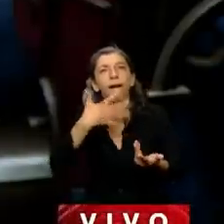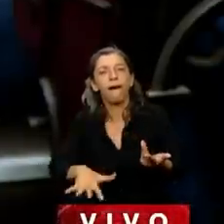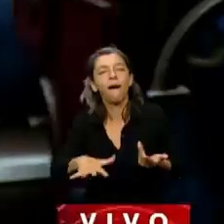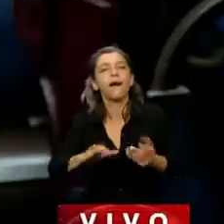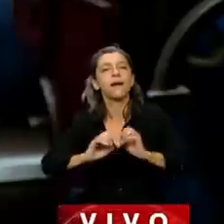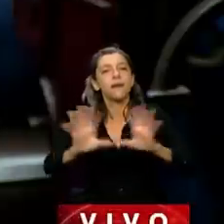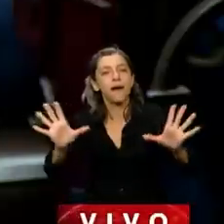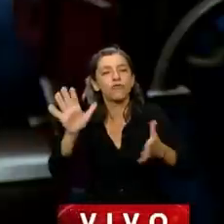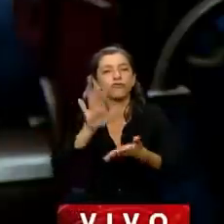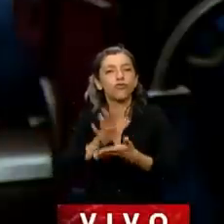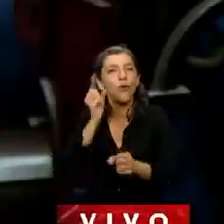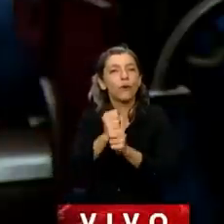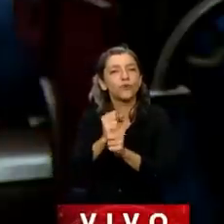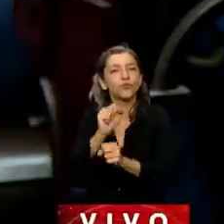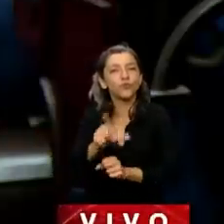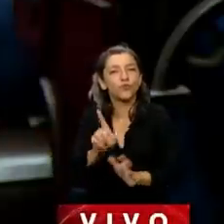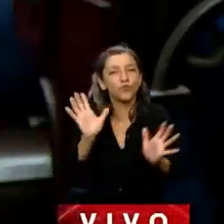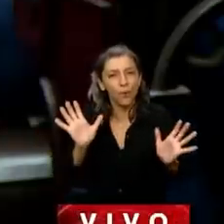tarea que sobre una base